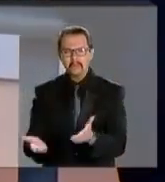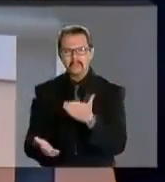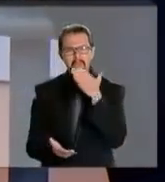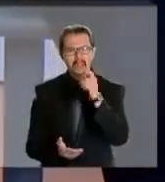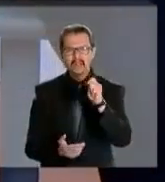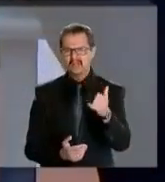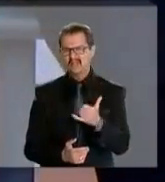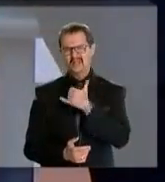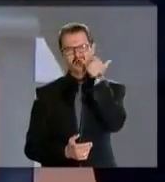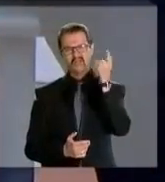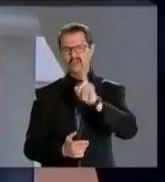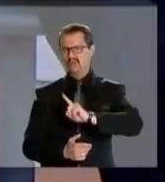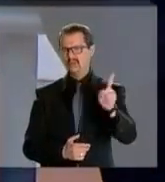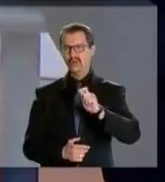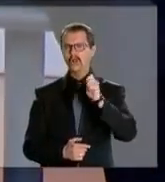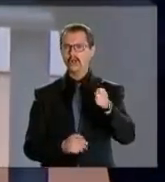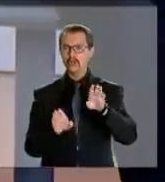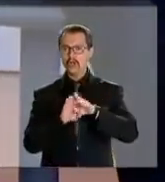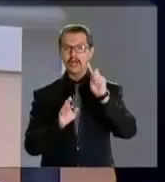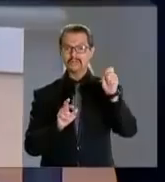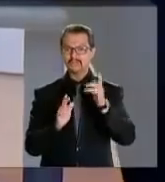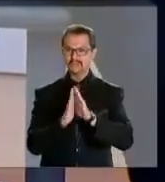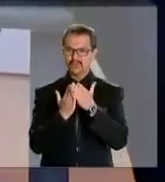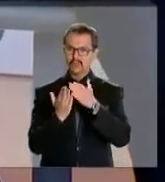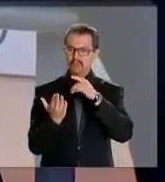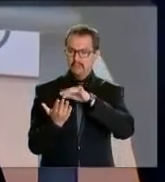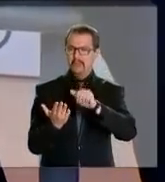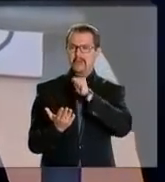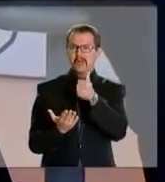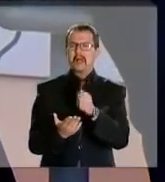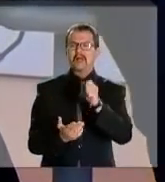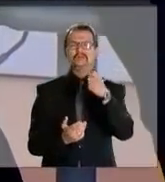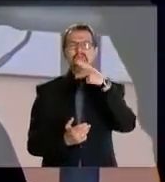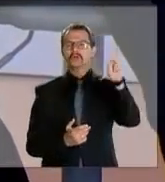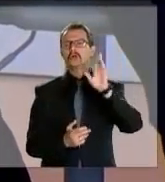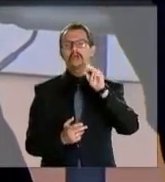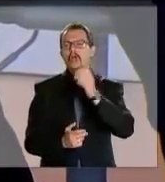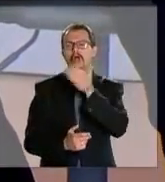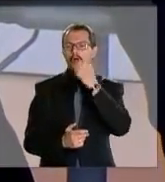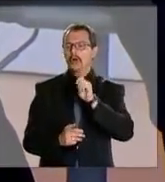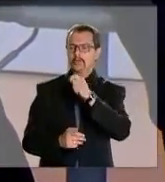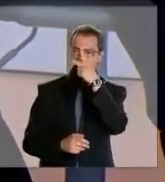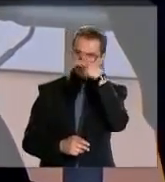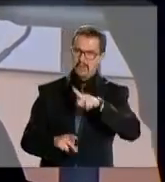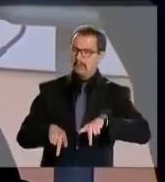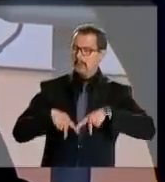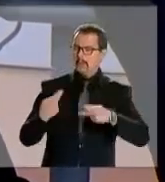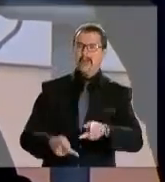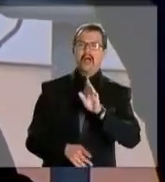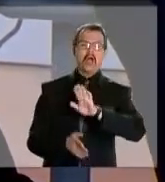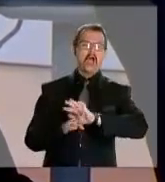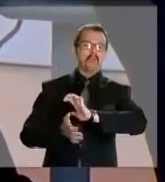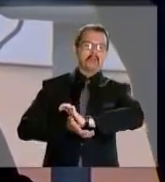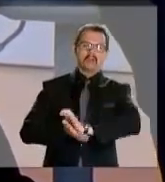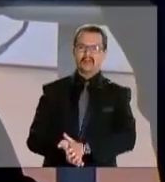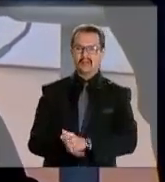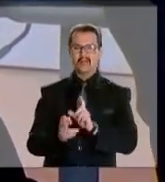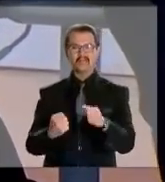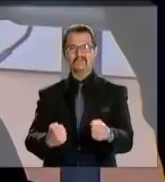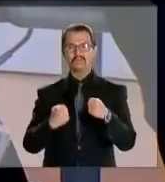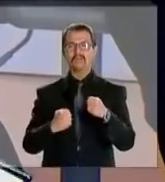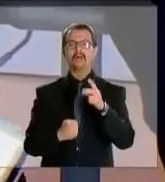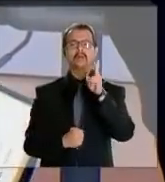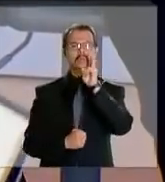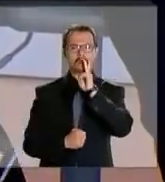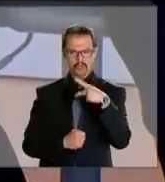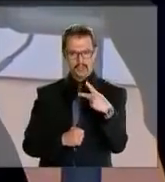al oponente si es débil lo aplastó si es fuerte el negocio cuando mi oponente es débil lo aplastó